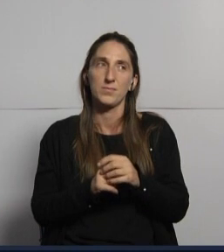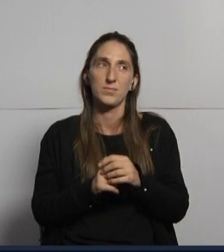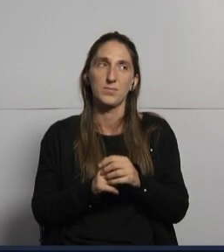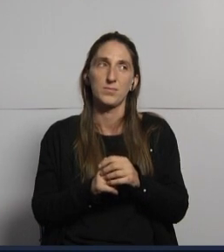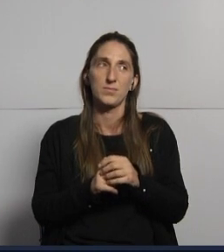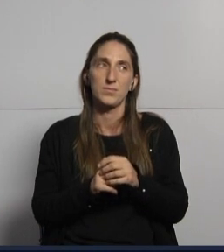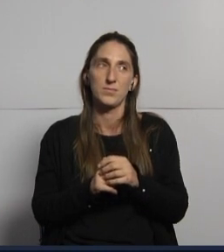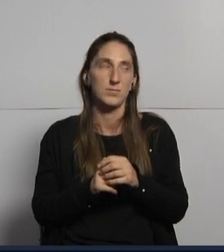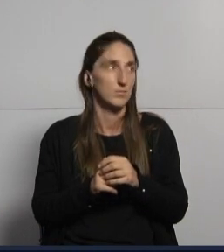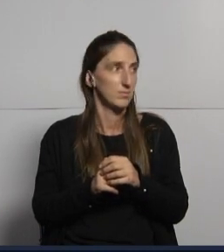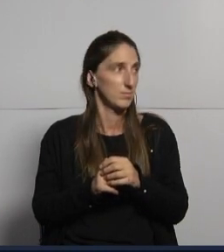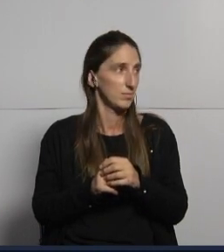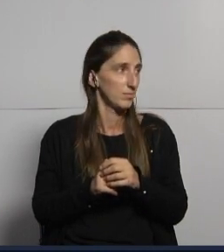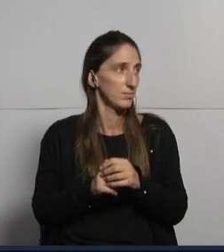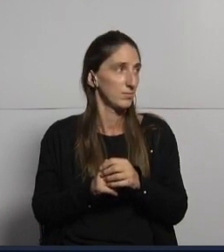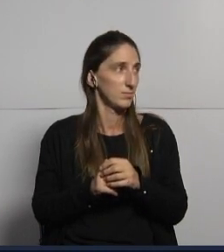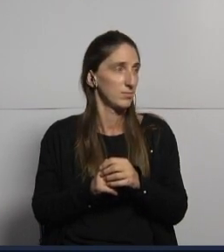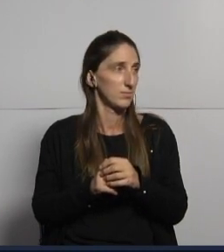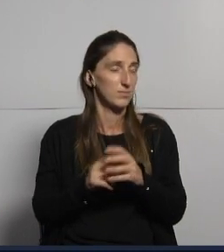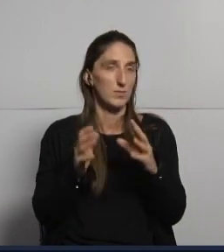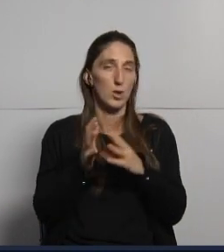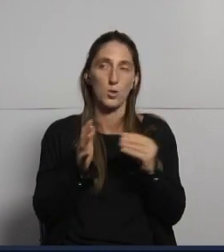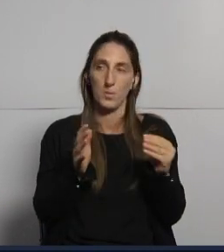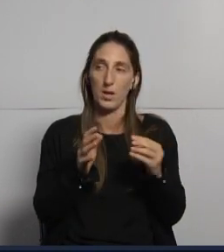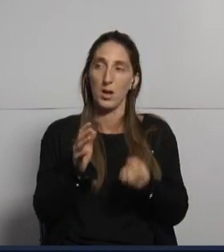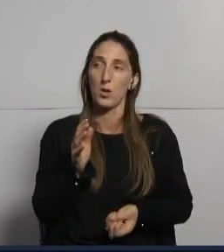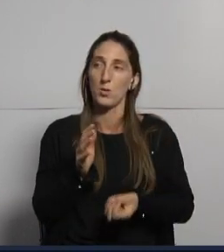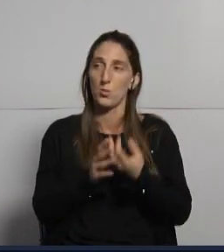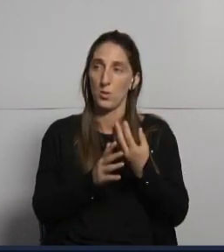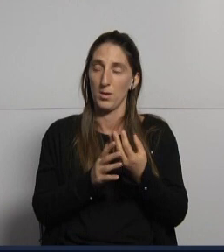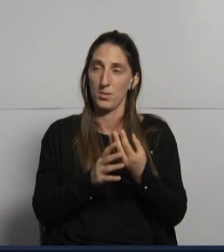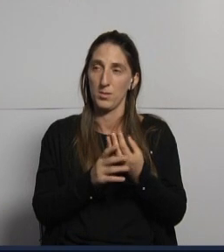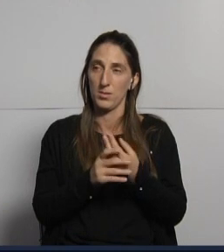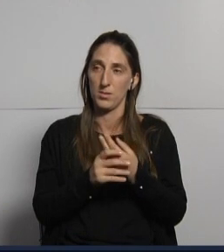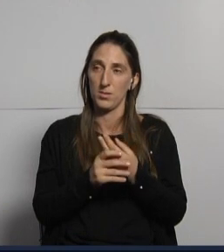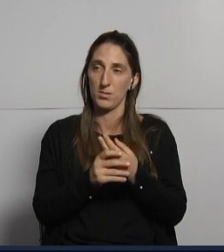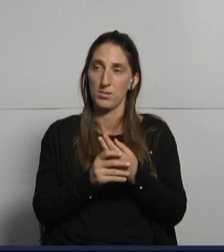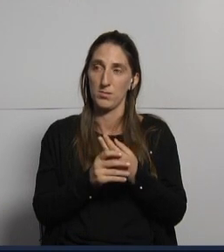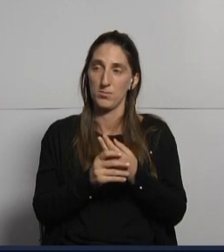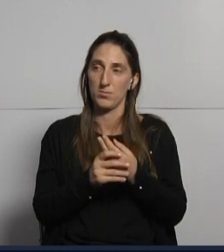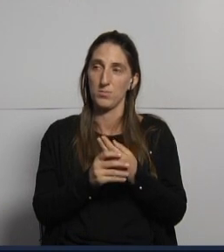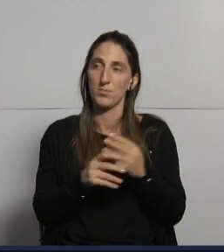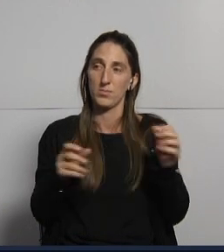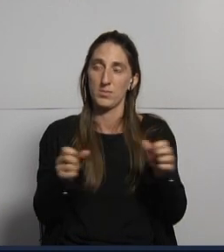y copiarlas a un nuevo gráfico para que sea como de línea temporal.